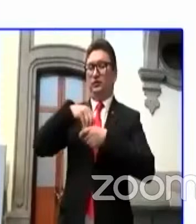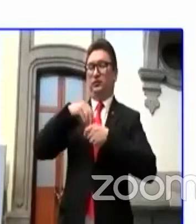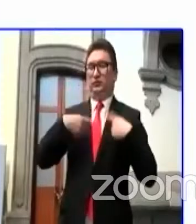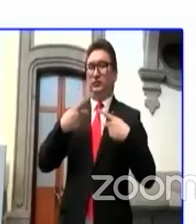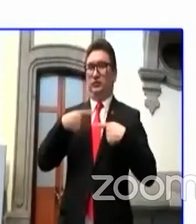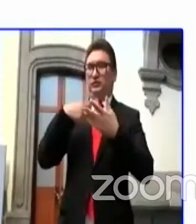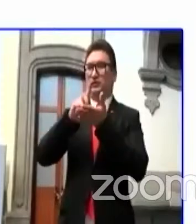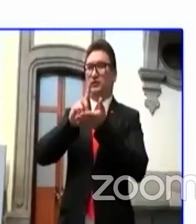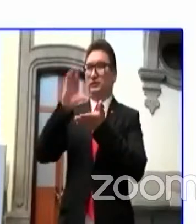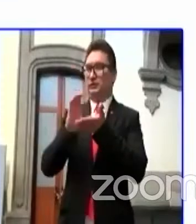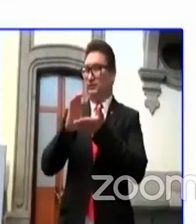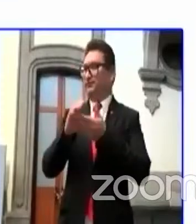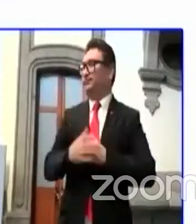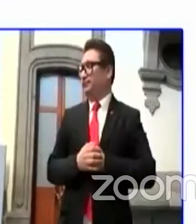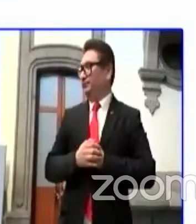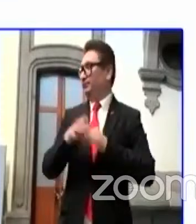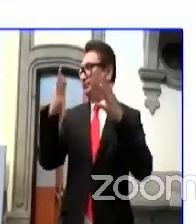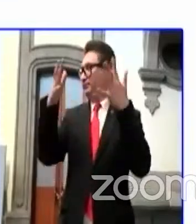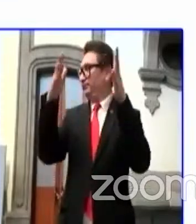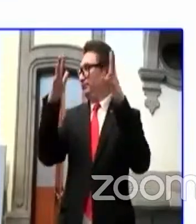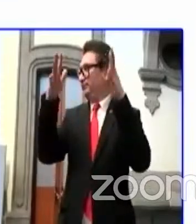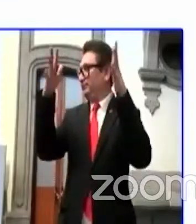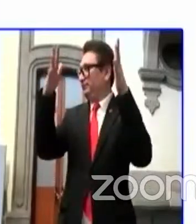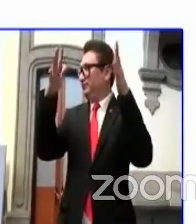con Discapacidad.